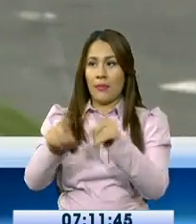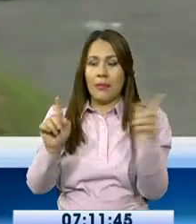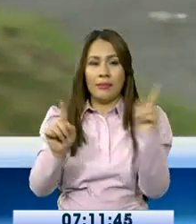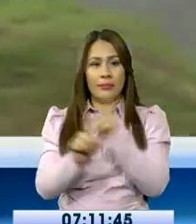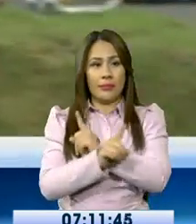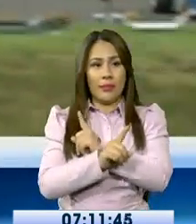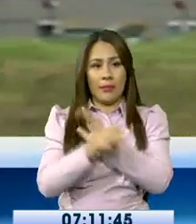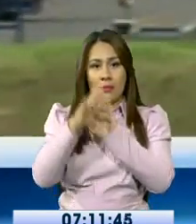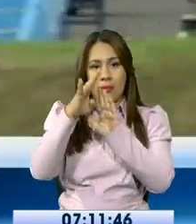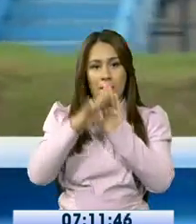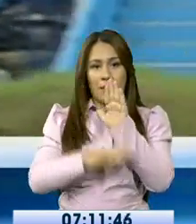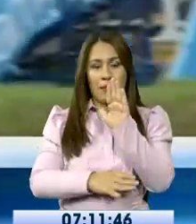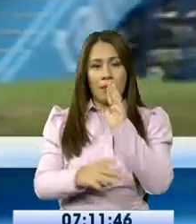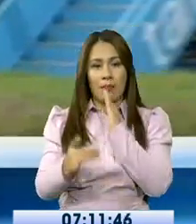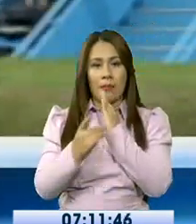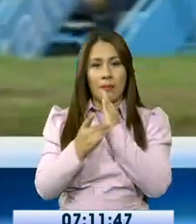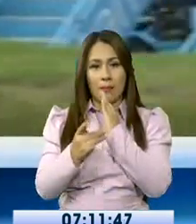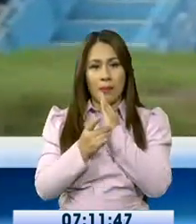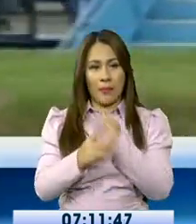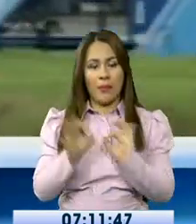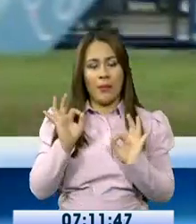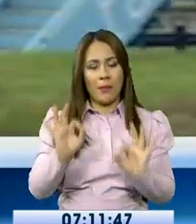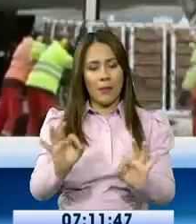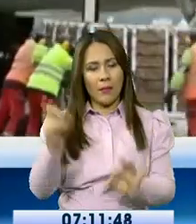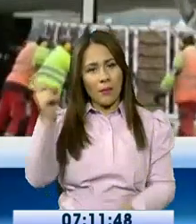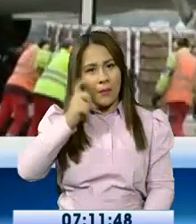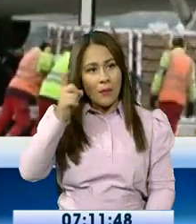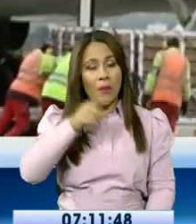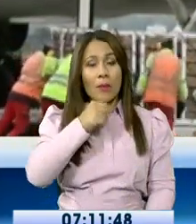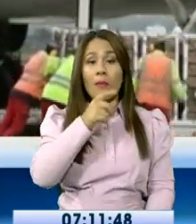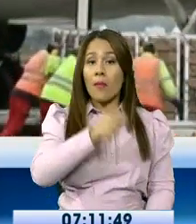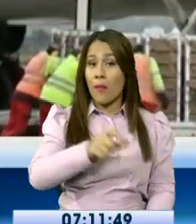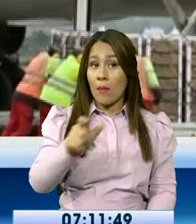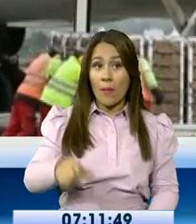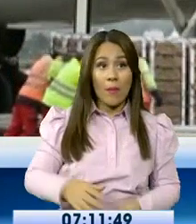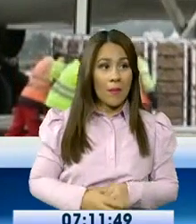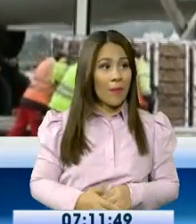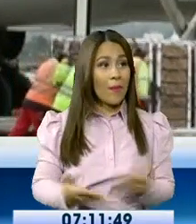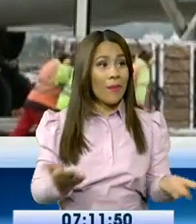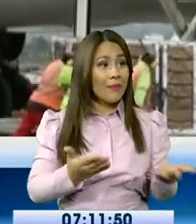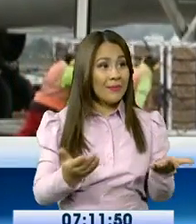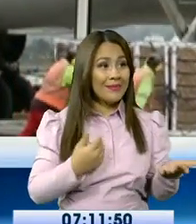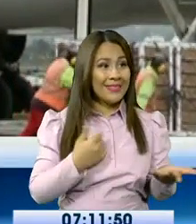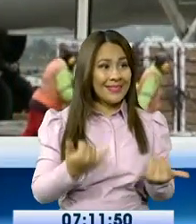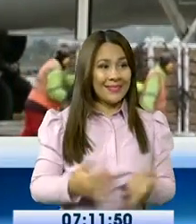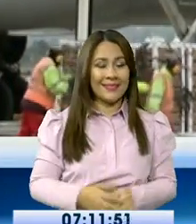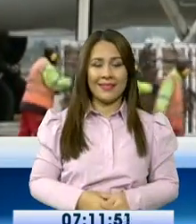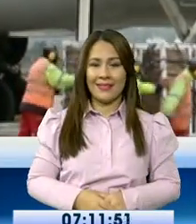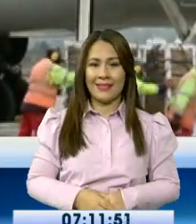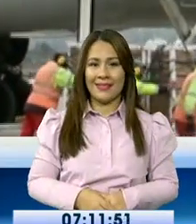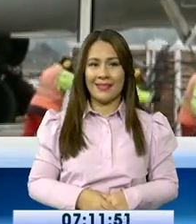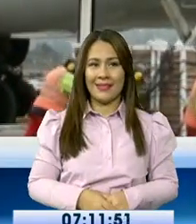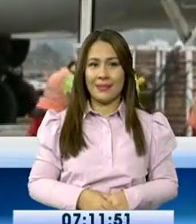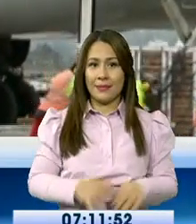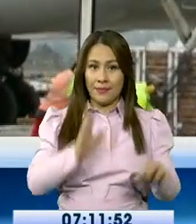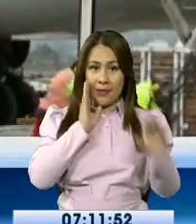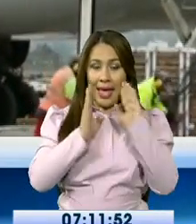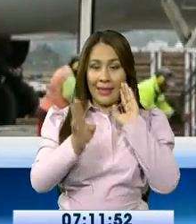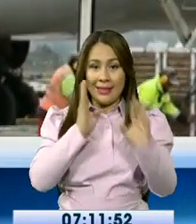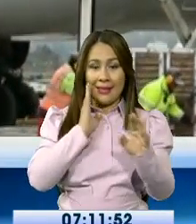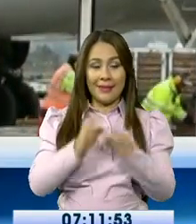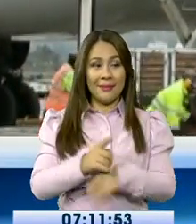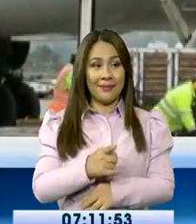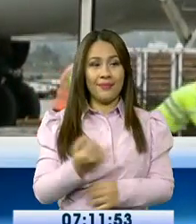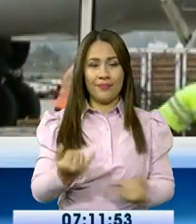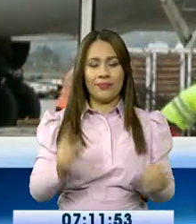los avances tecnológicos y necesidades que los pasajeros mantienen en la actualidad. Ponga atención a los